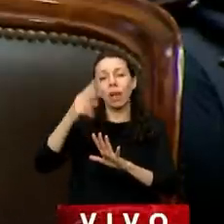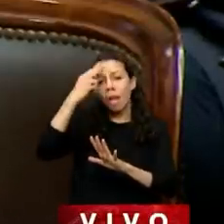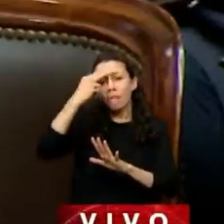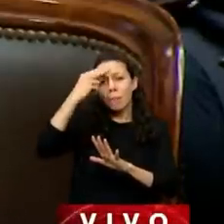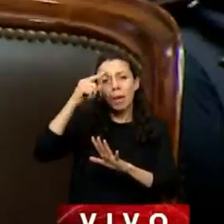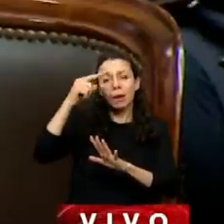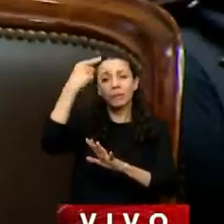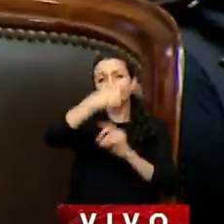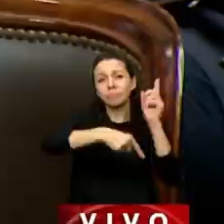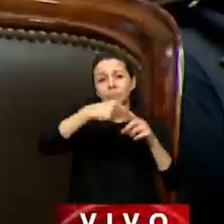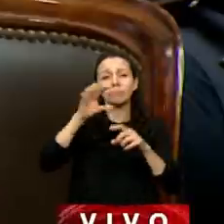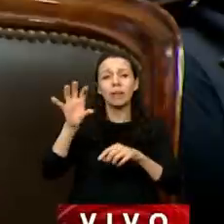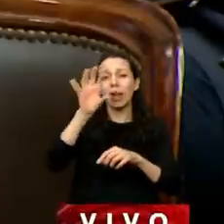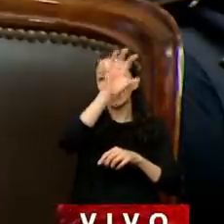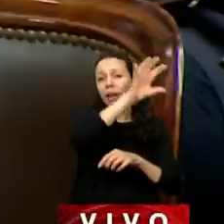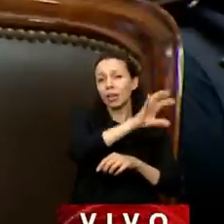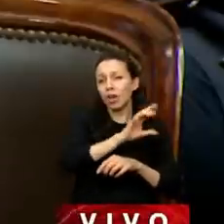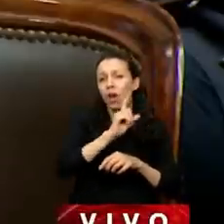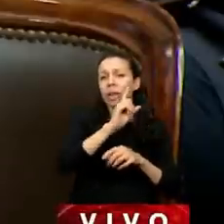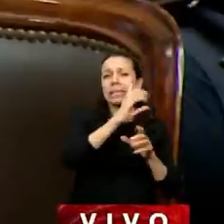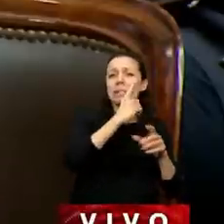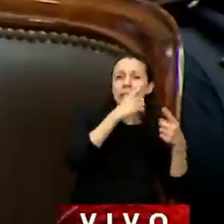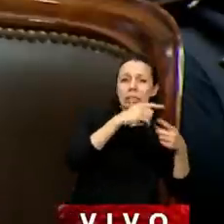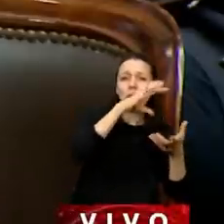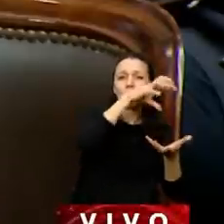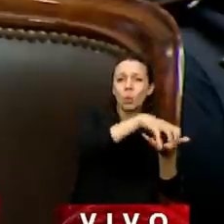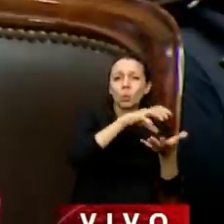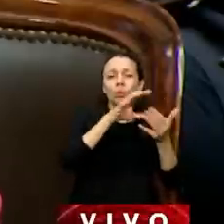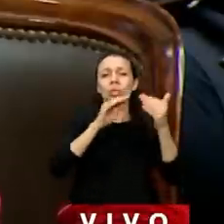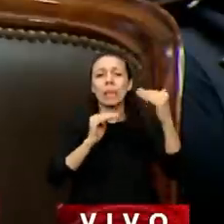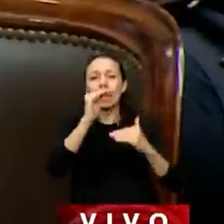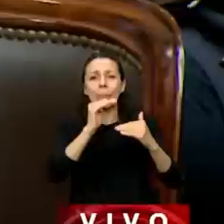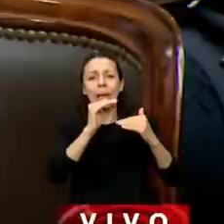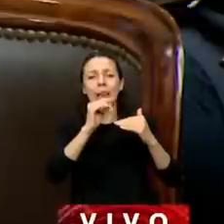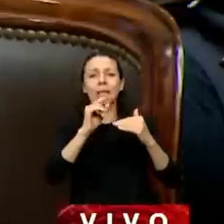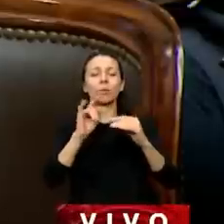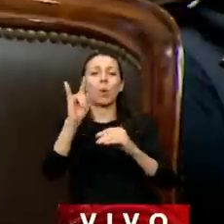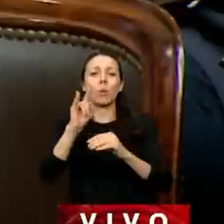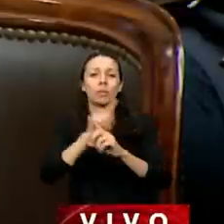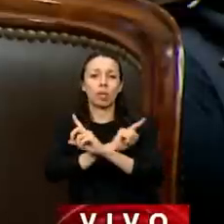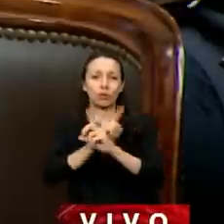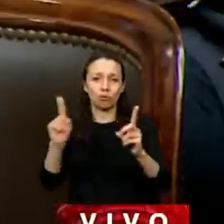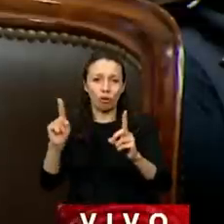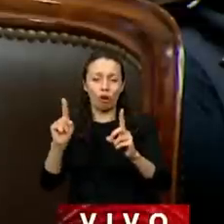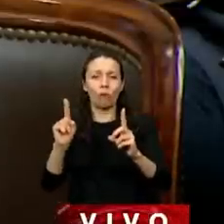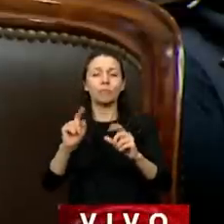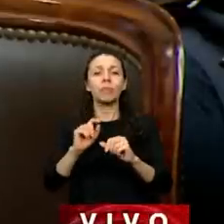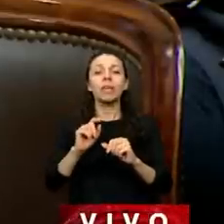distintas instituciones formadoras de los distintos niveles superiores, no universitario y